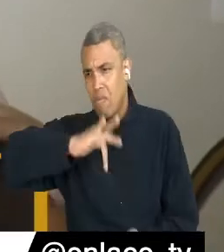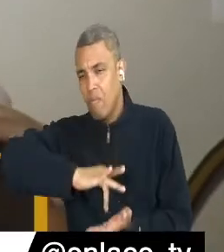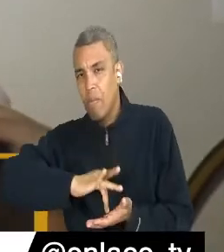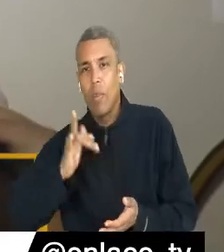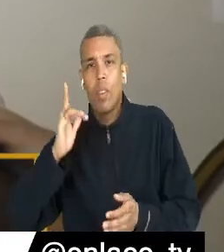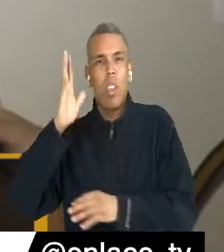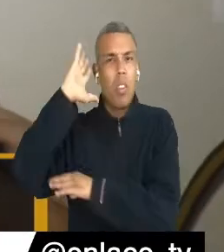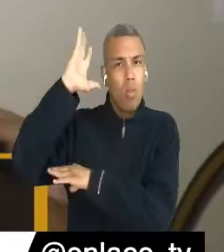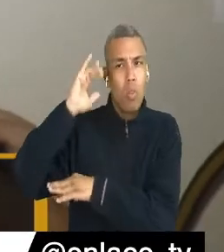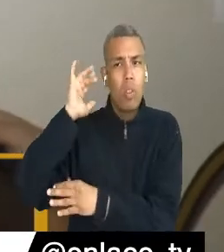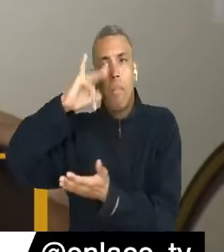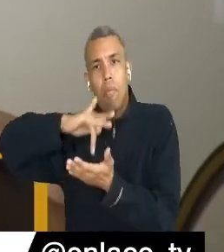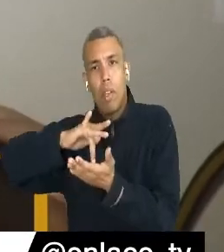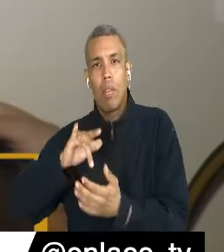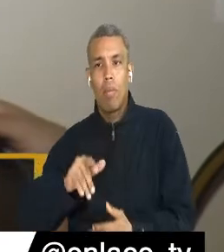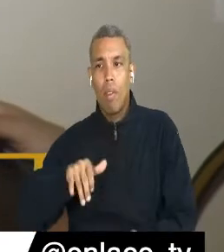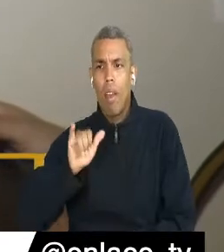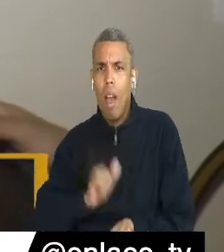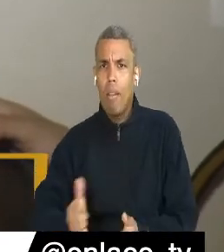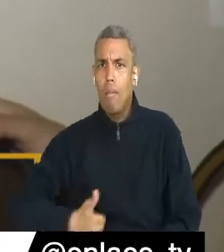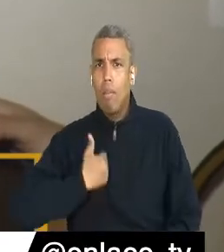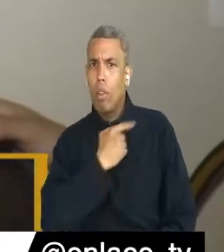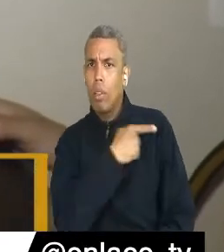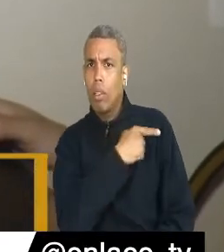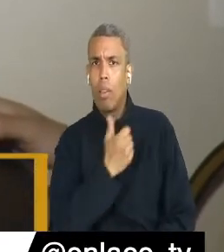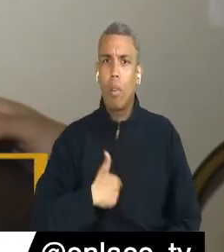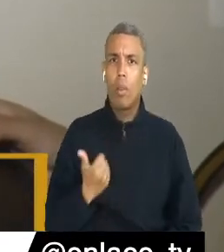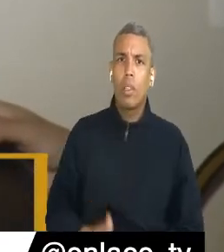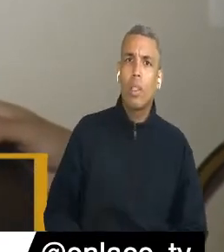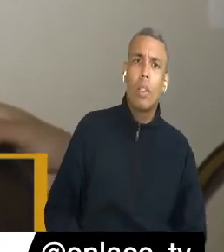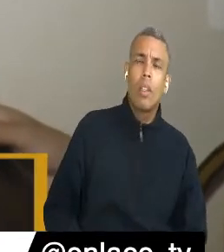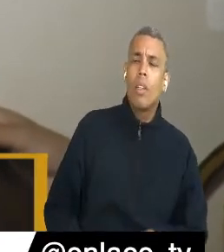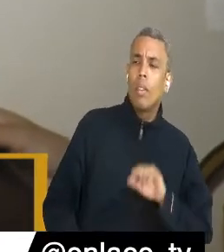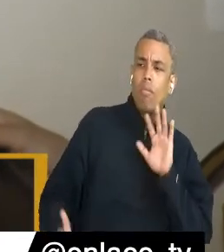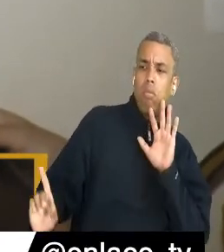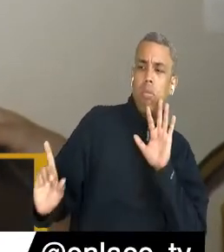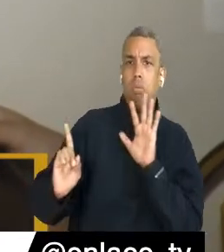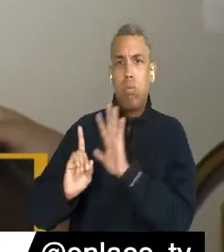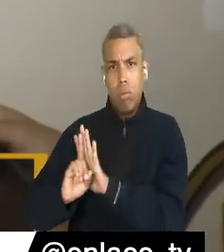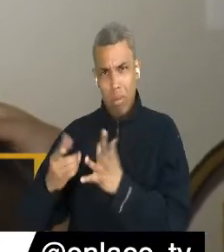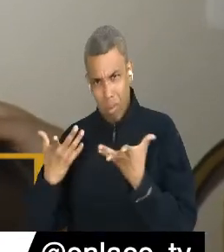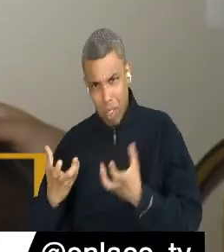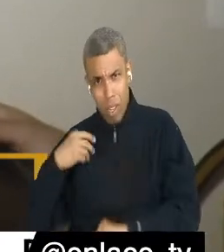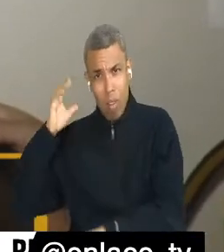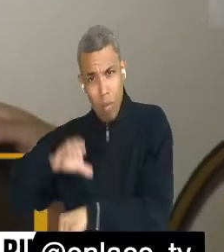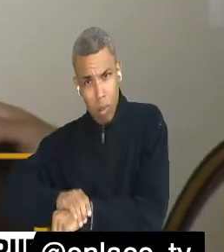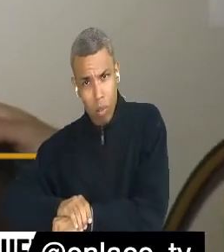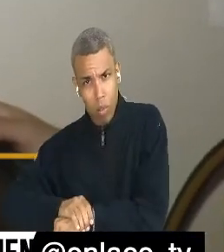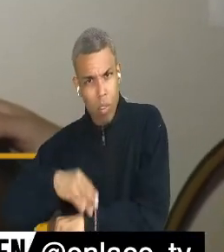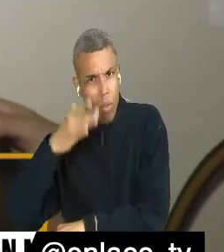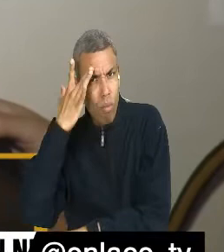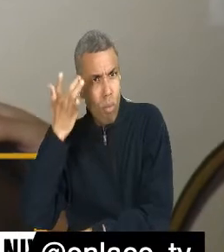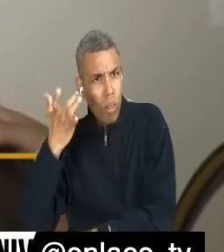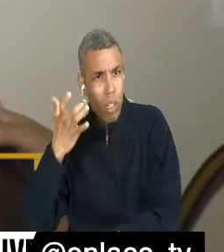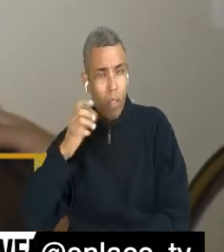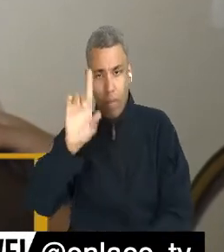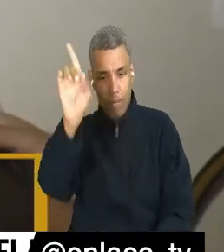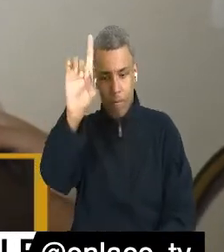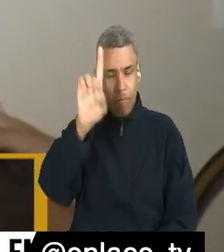Arisolina, miembro de la mesa de interlocución y acuerdo del sur de Bolívar, que está viviendo una persecución de esta organización por